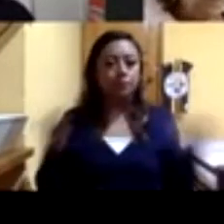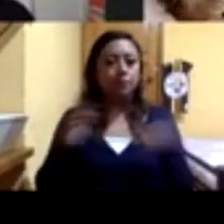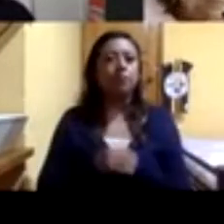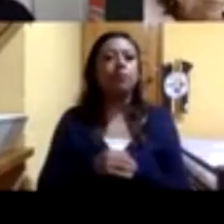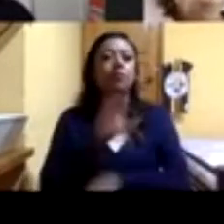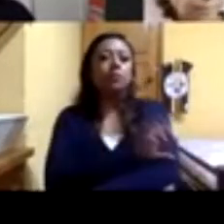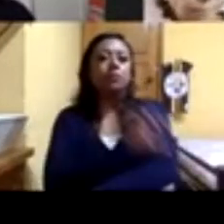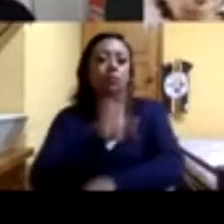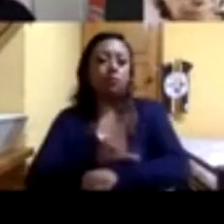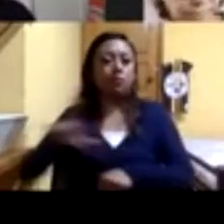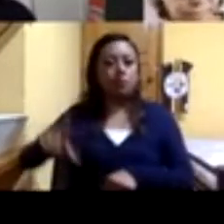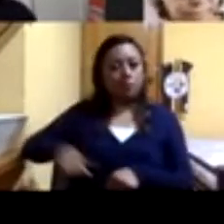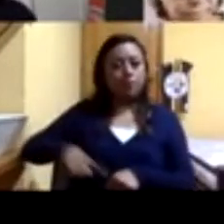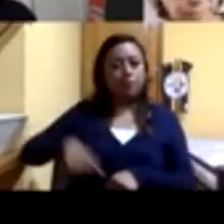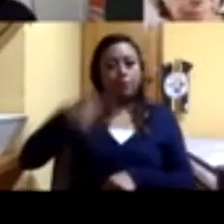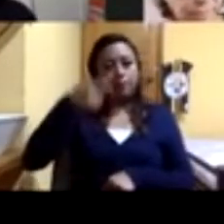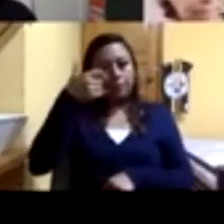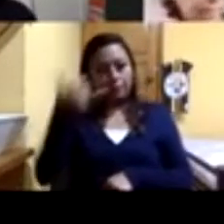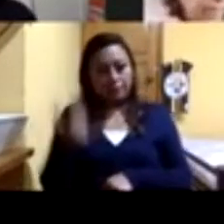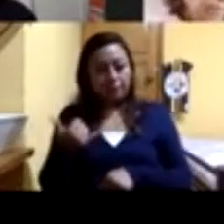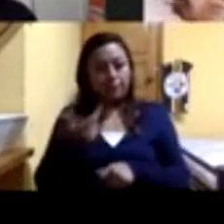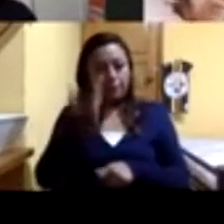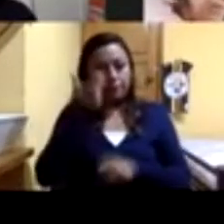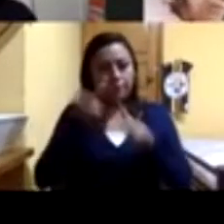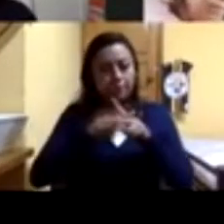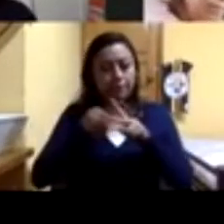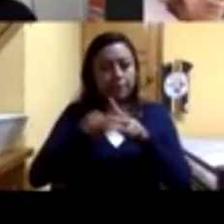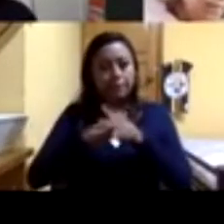del Instituto Mexicano para la Competitividad, el IMCO.